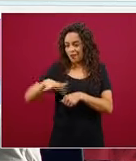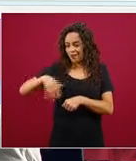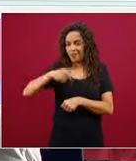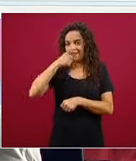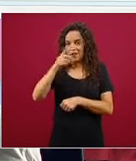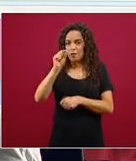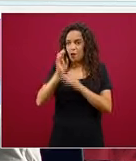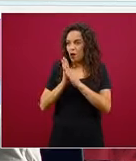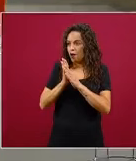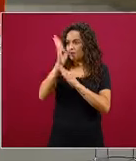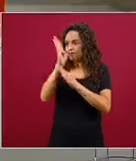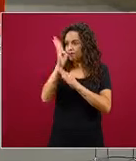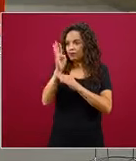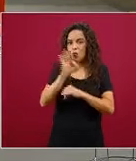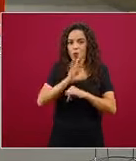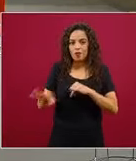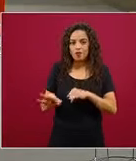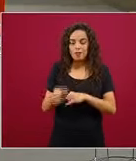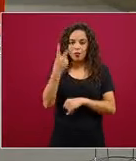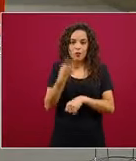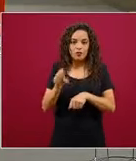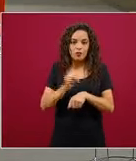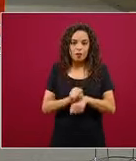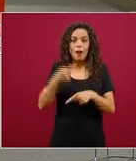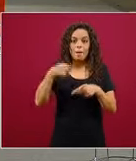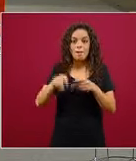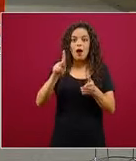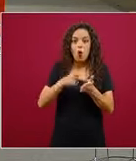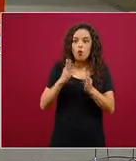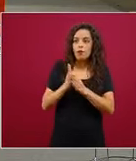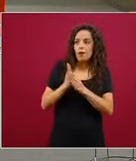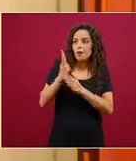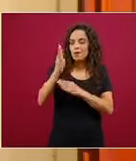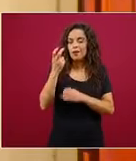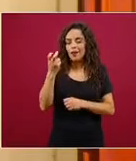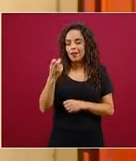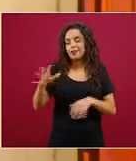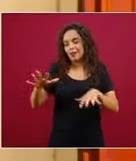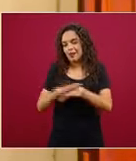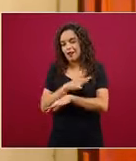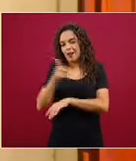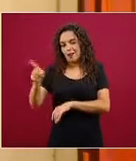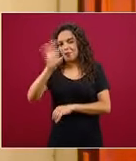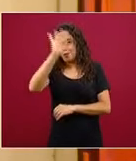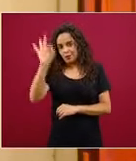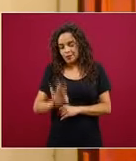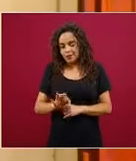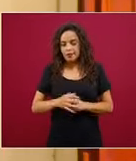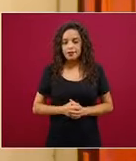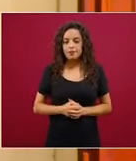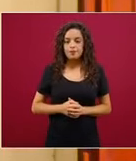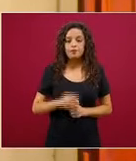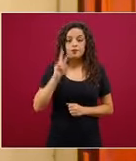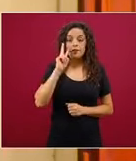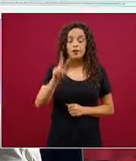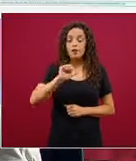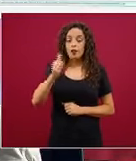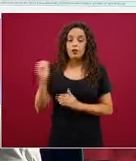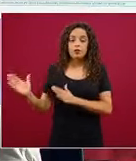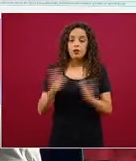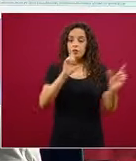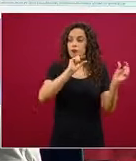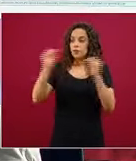vemos en las últimas dos semanas. Veamos la siguiente diapositiva, los principales municipios de Guerrero